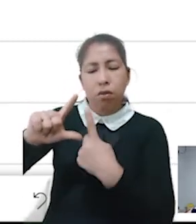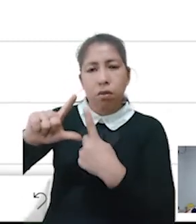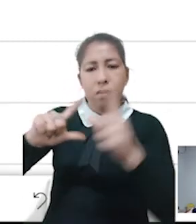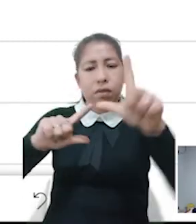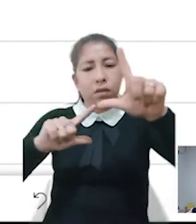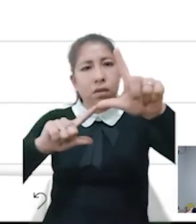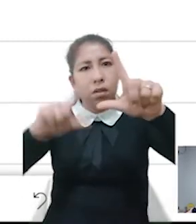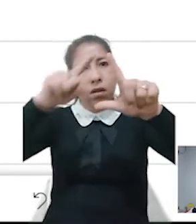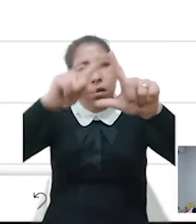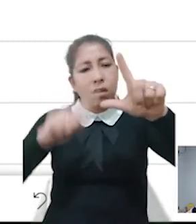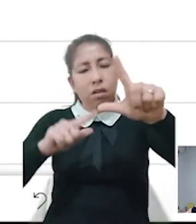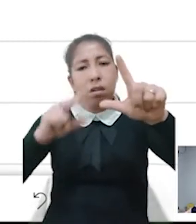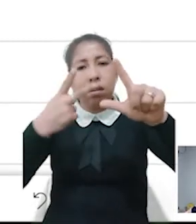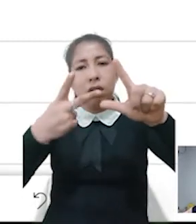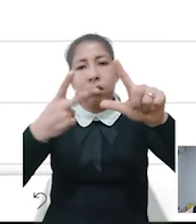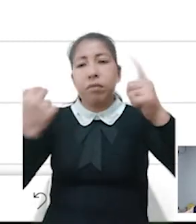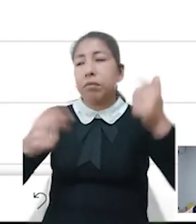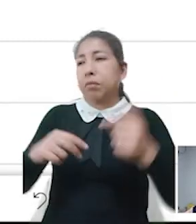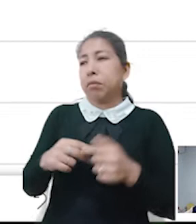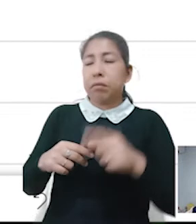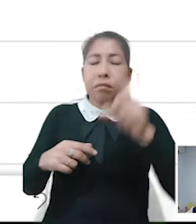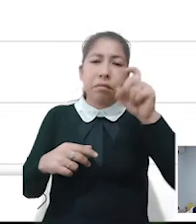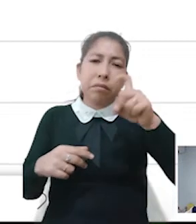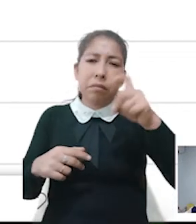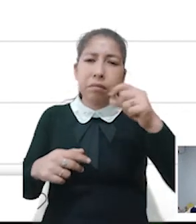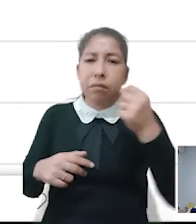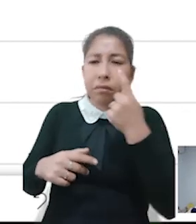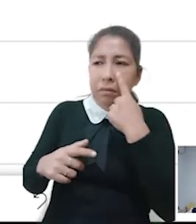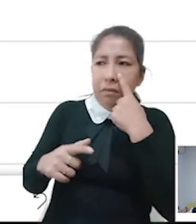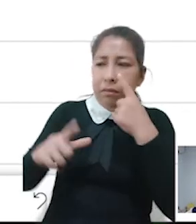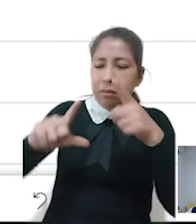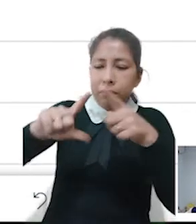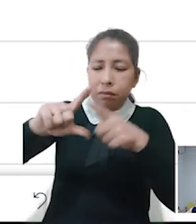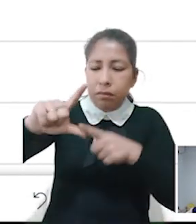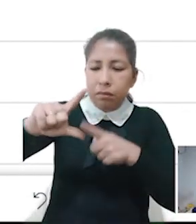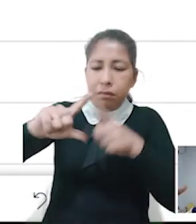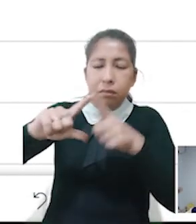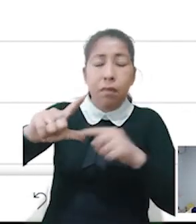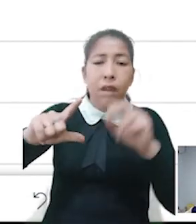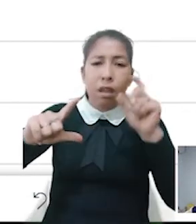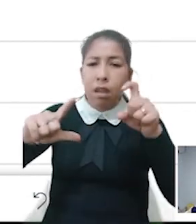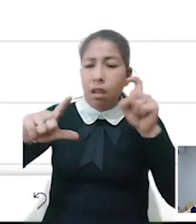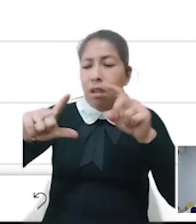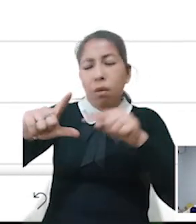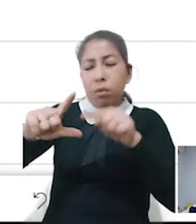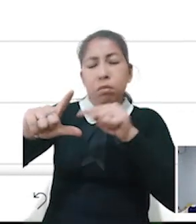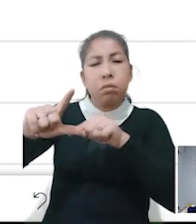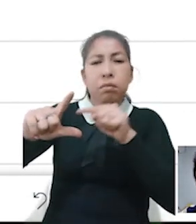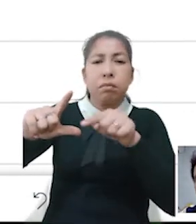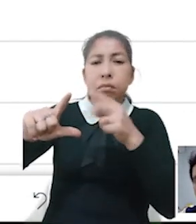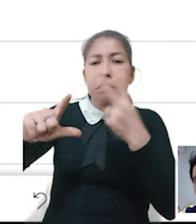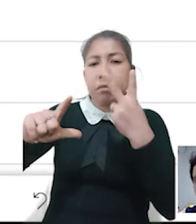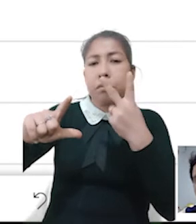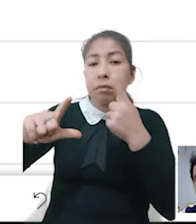es decir, conocer sus medidas, necesitamos saber, además del ángulo recto, como mínimo dos datos.